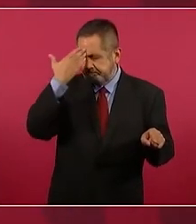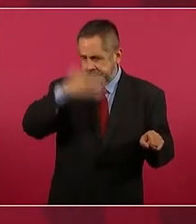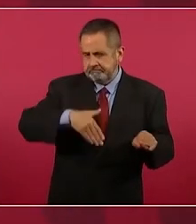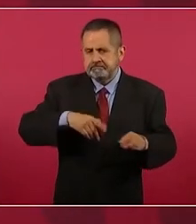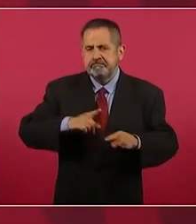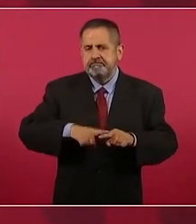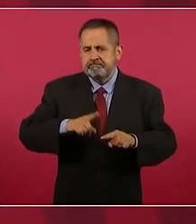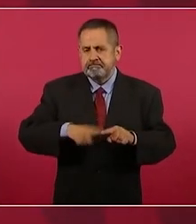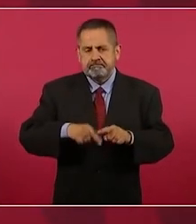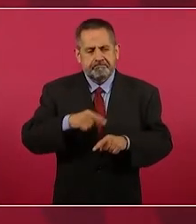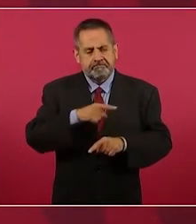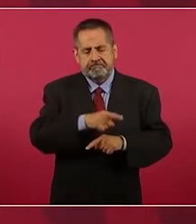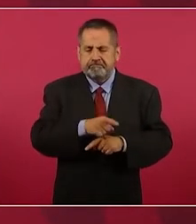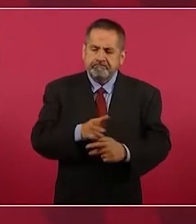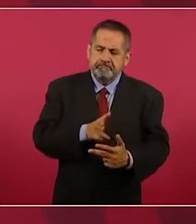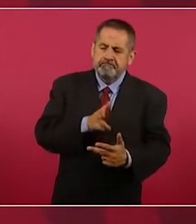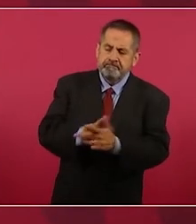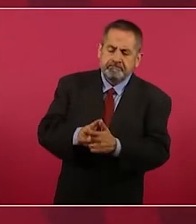al homicida.